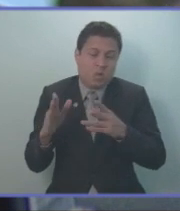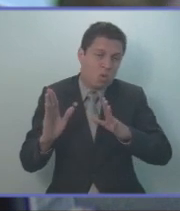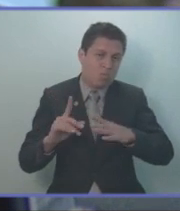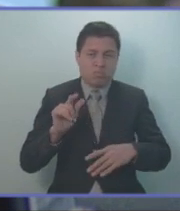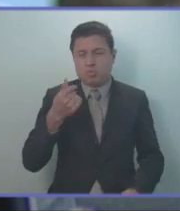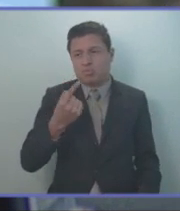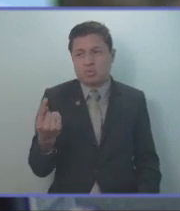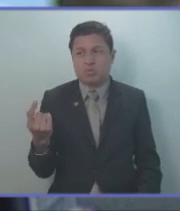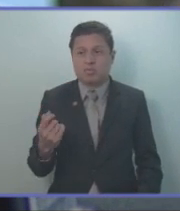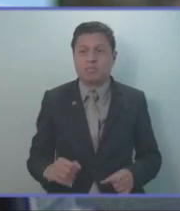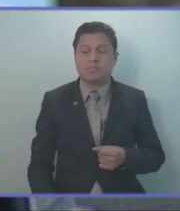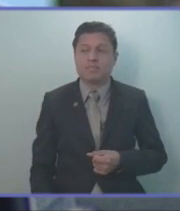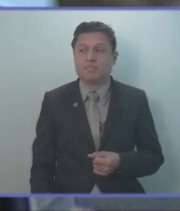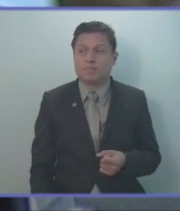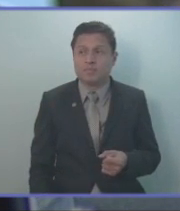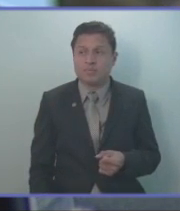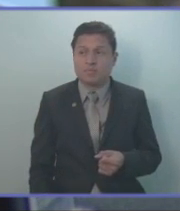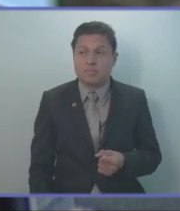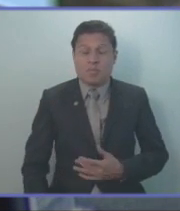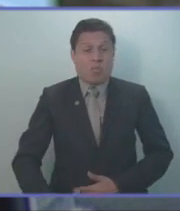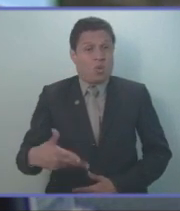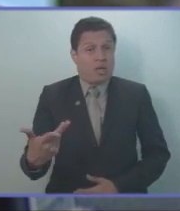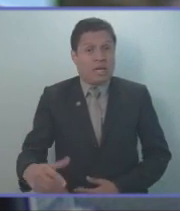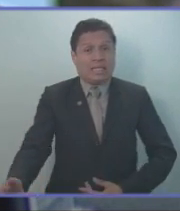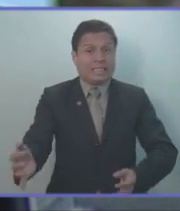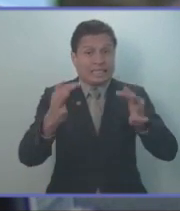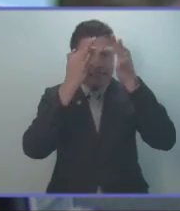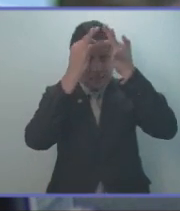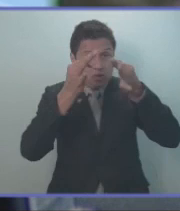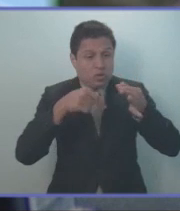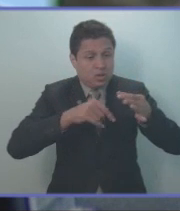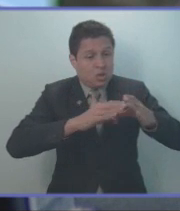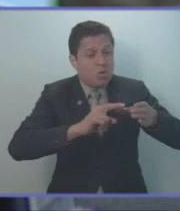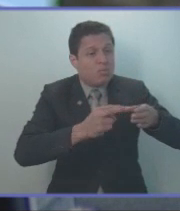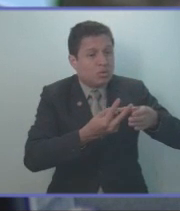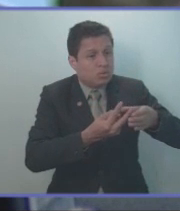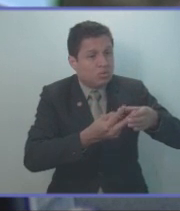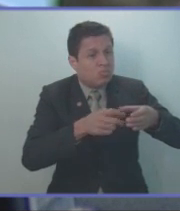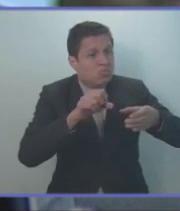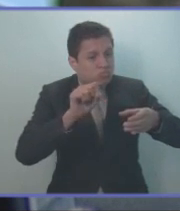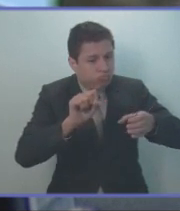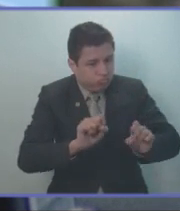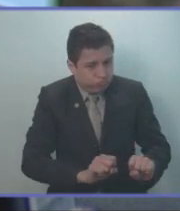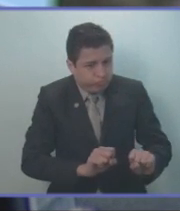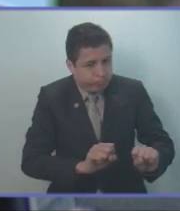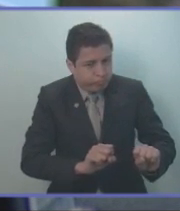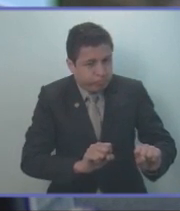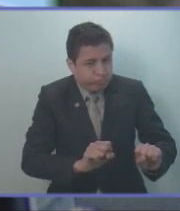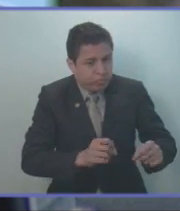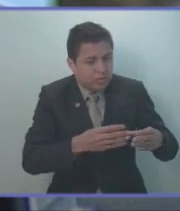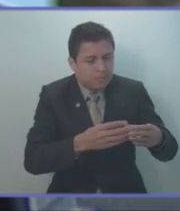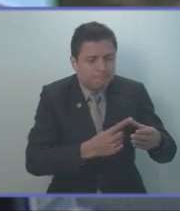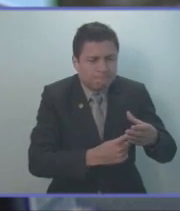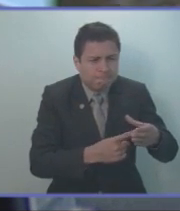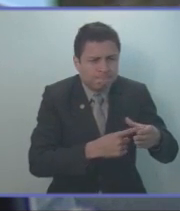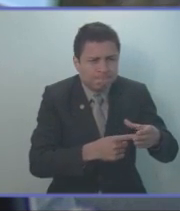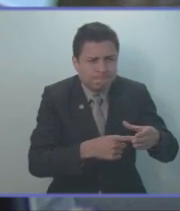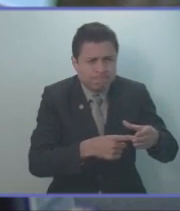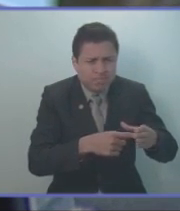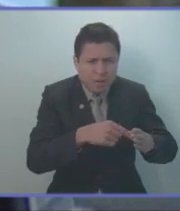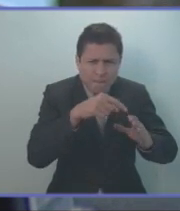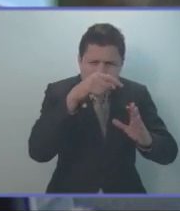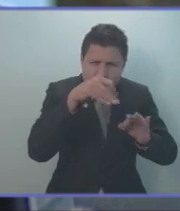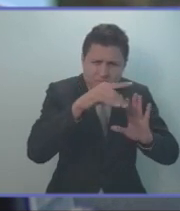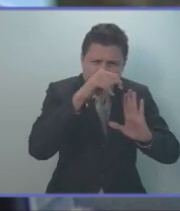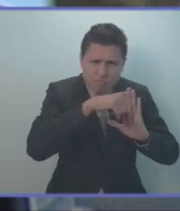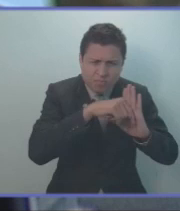Escriba en que la decisión de la comisión resuelve el núcleo de la petición, extendiendo